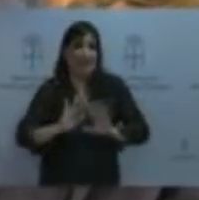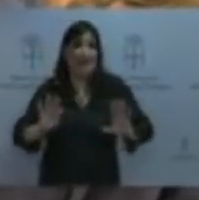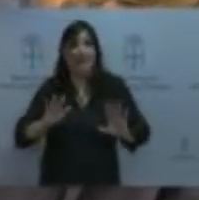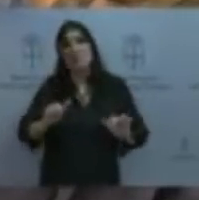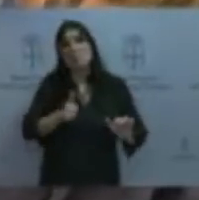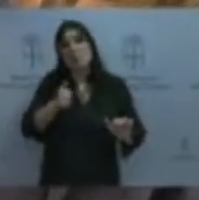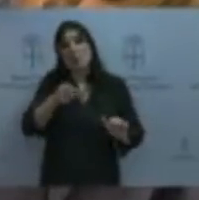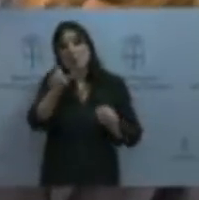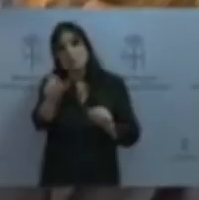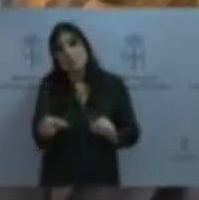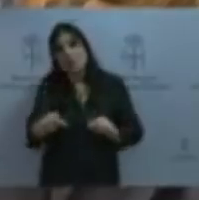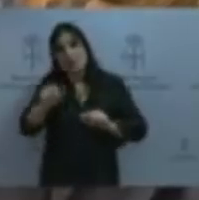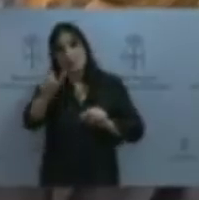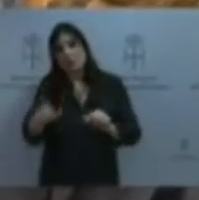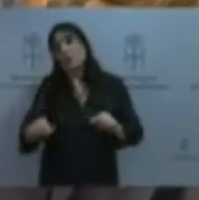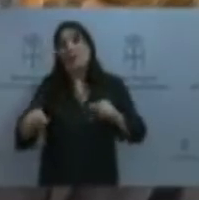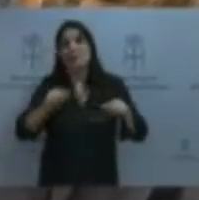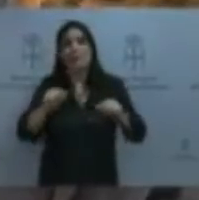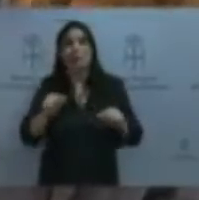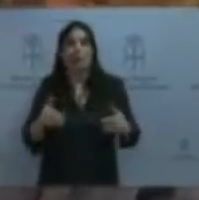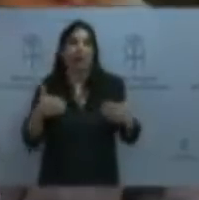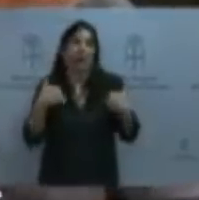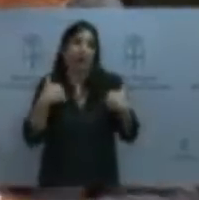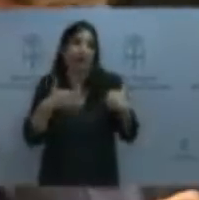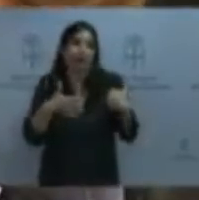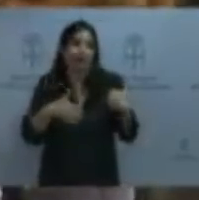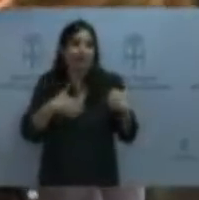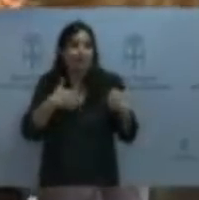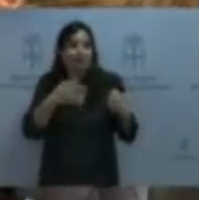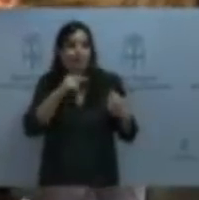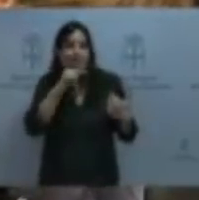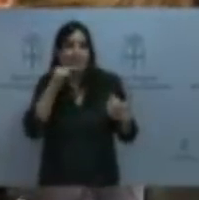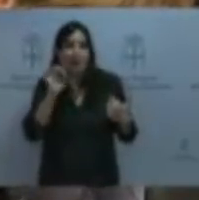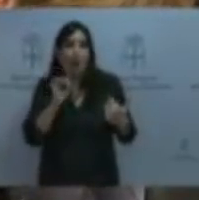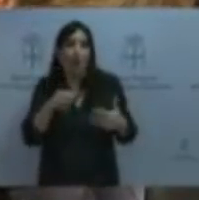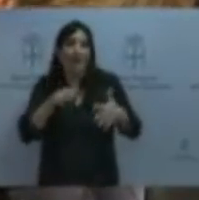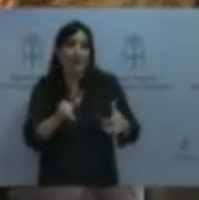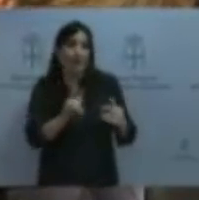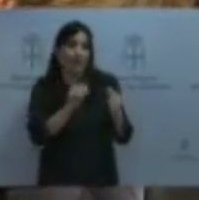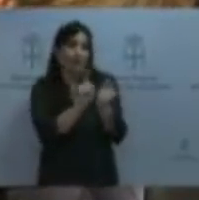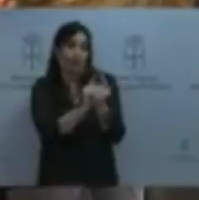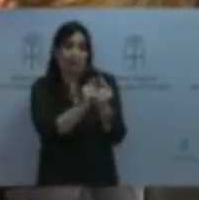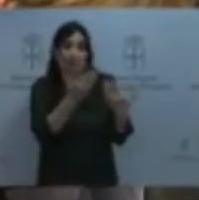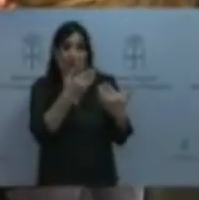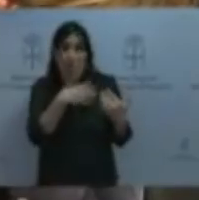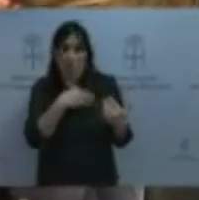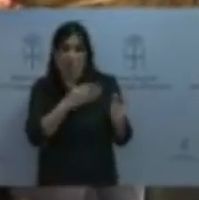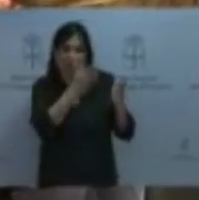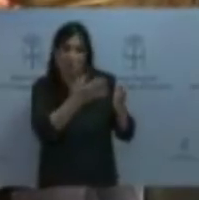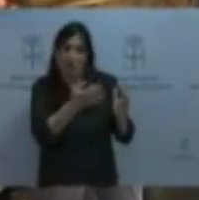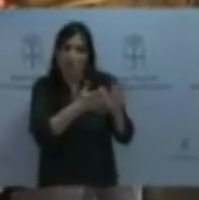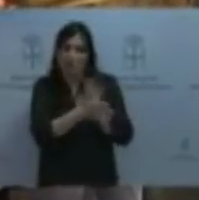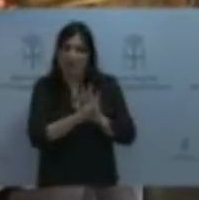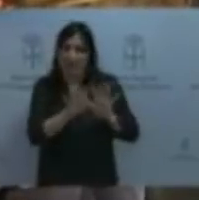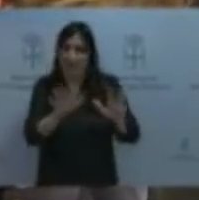que la clave esté en que ni siquiera les recibe. Esto tendrían que explicárnoslo ustedes. Mire, las trabajadoras del Contact Center